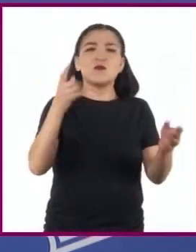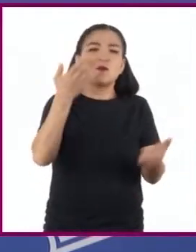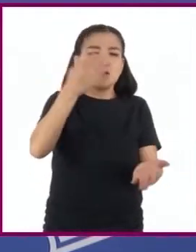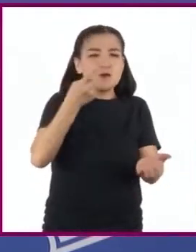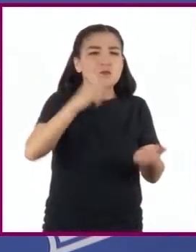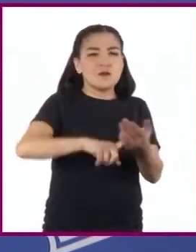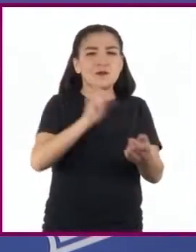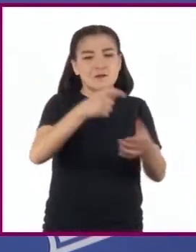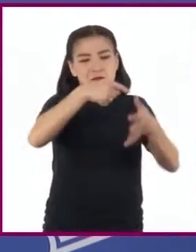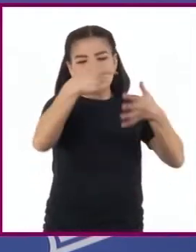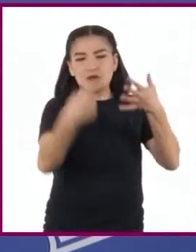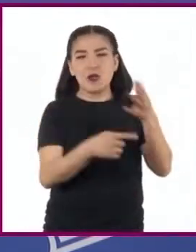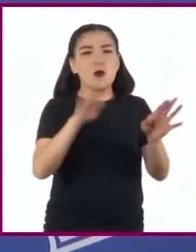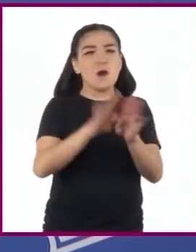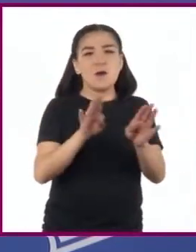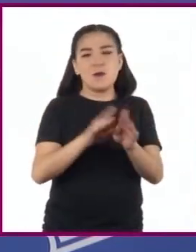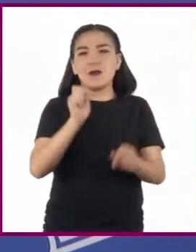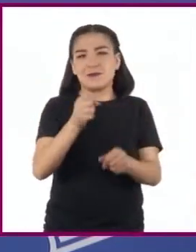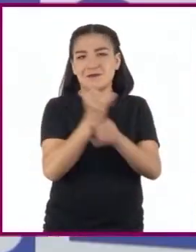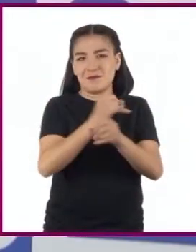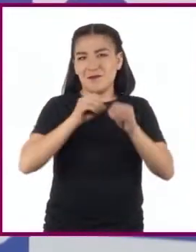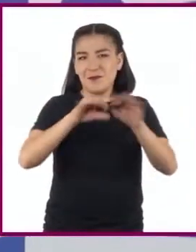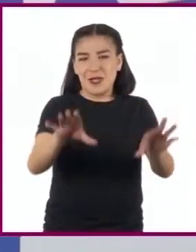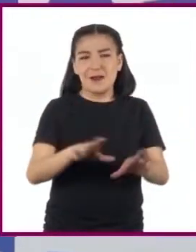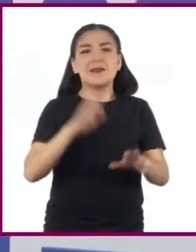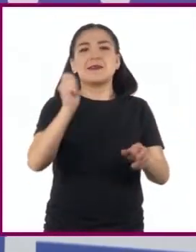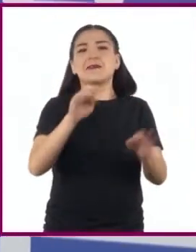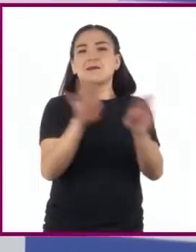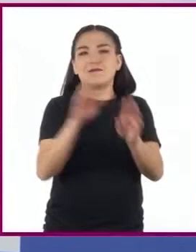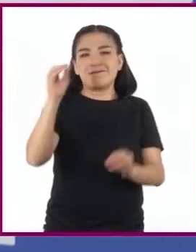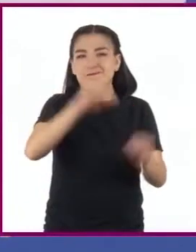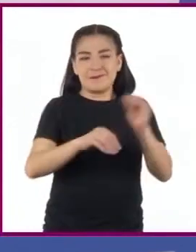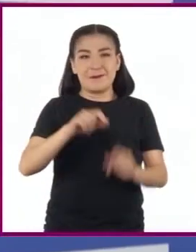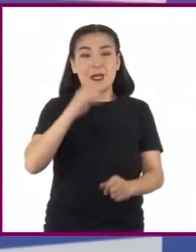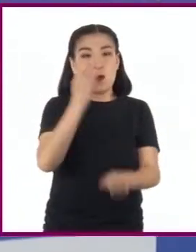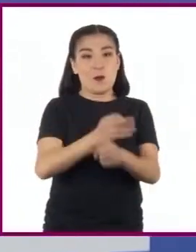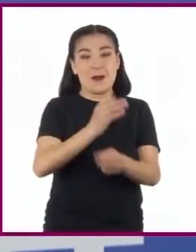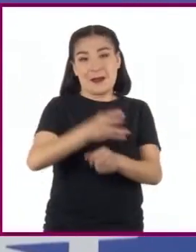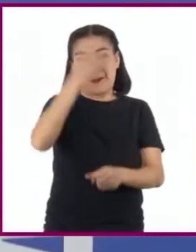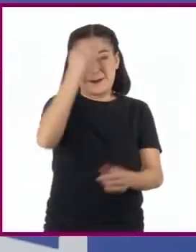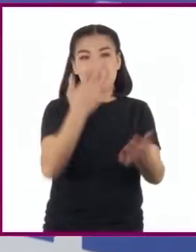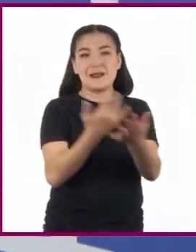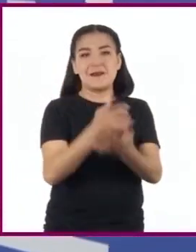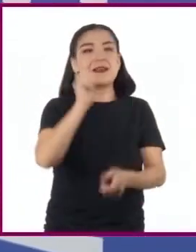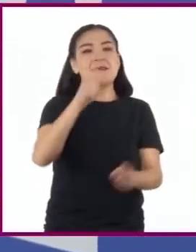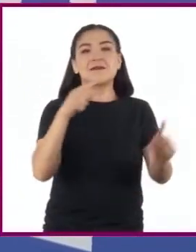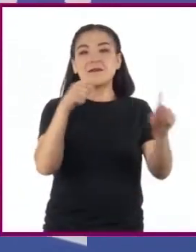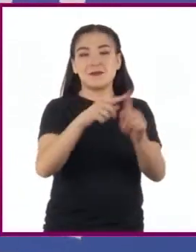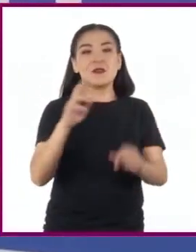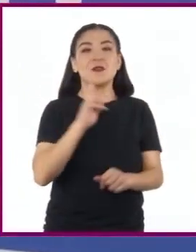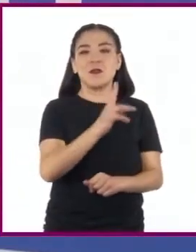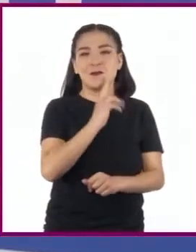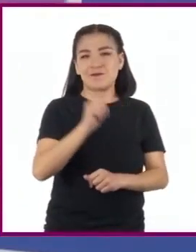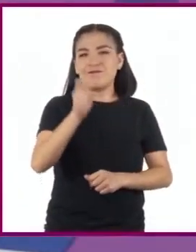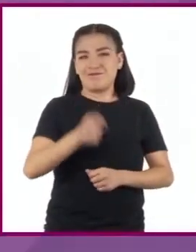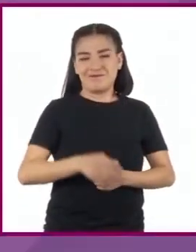informativa y la forma en la que está construida. El aprendizaje esperado de su noticiero es: